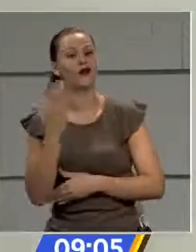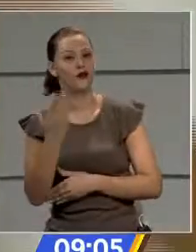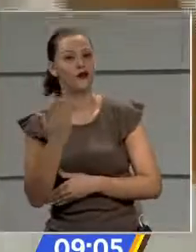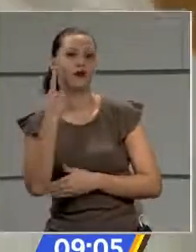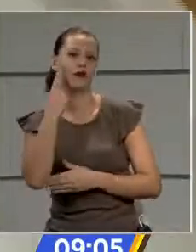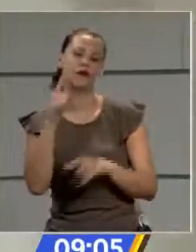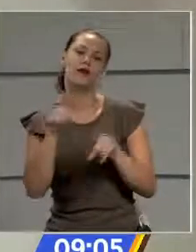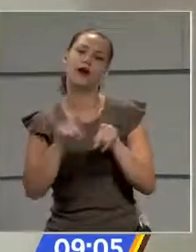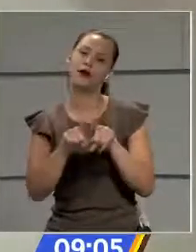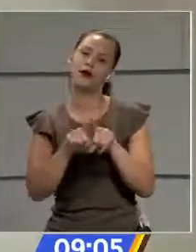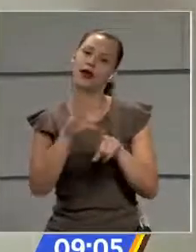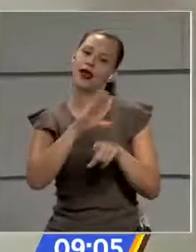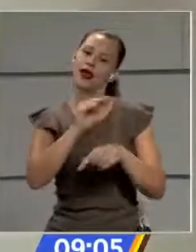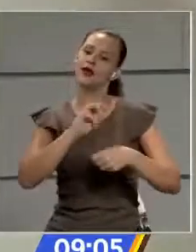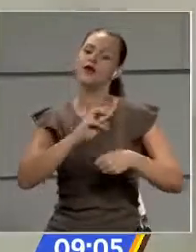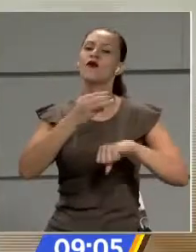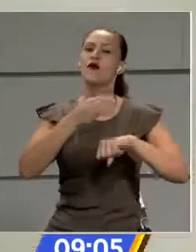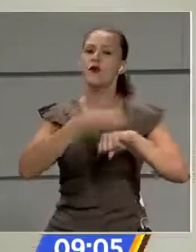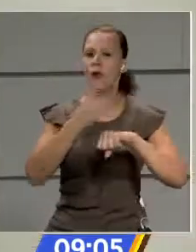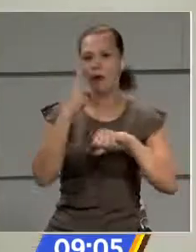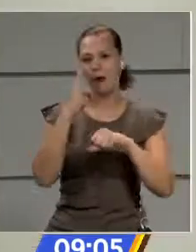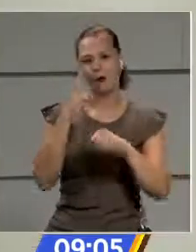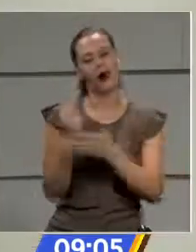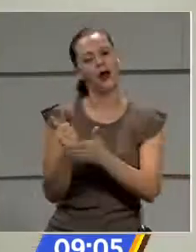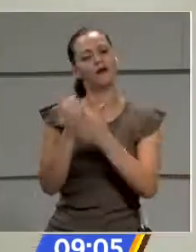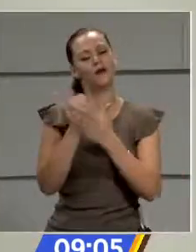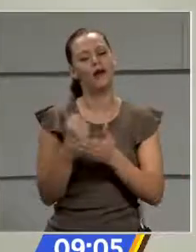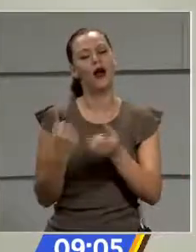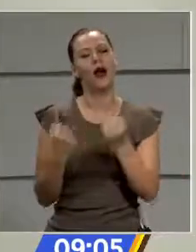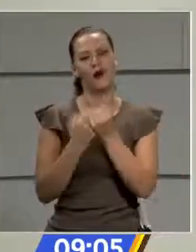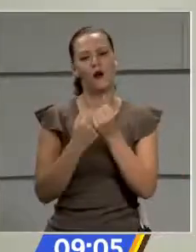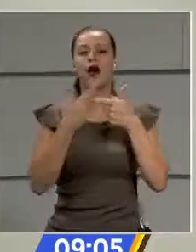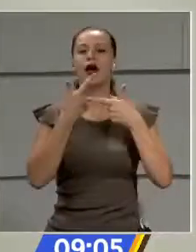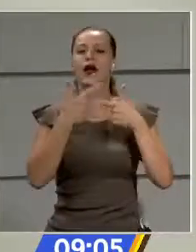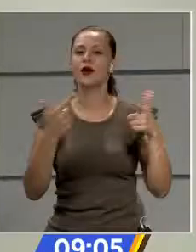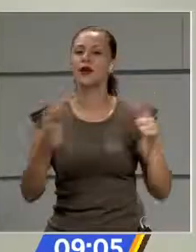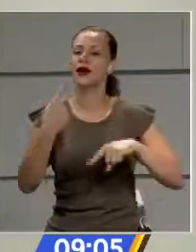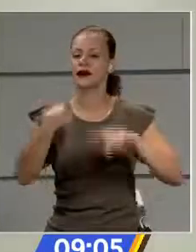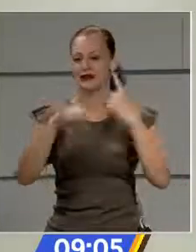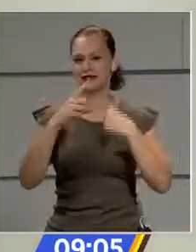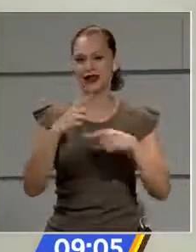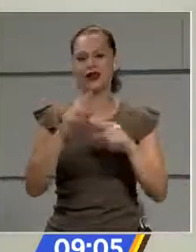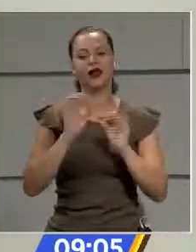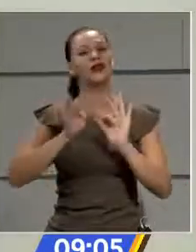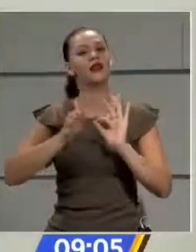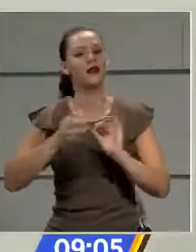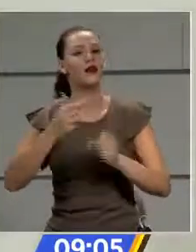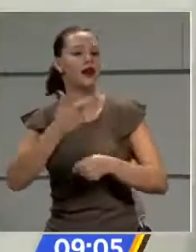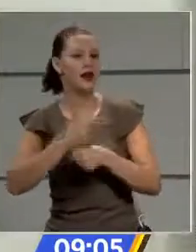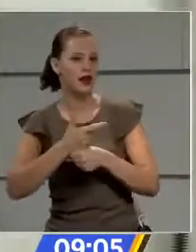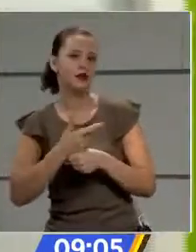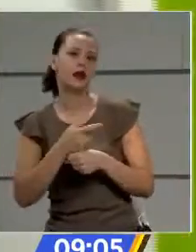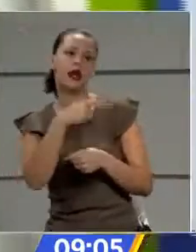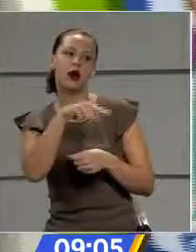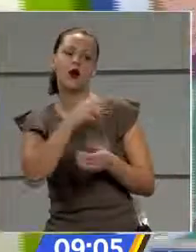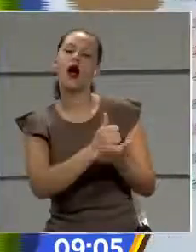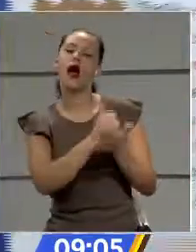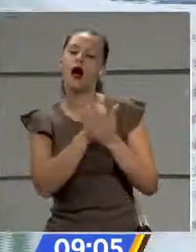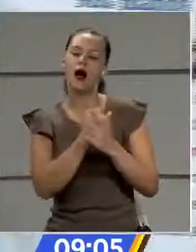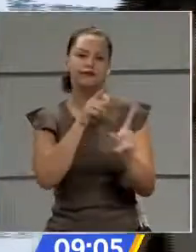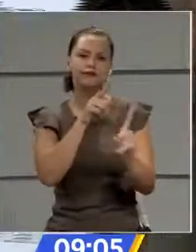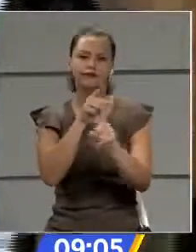por supuesto, y a Fundameco por esa colaboración, ese lenguaje en señas, interpretación Lesco, que nos permite